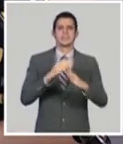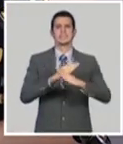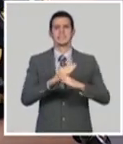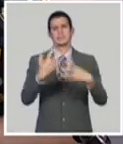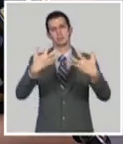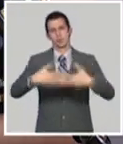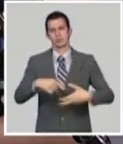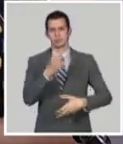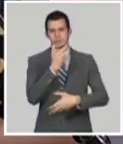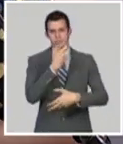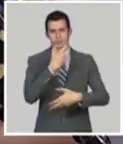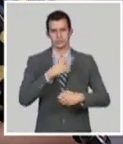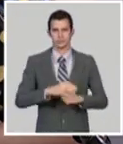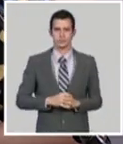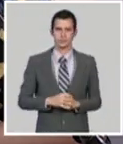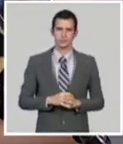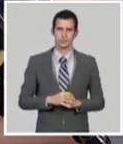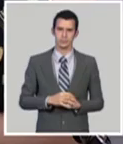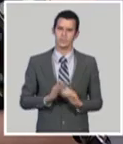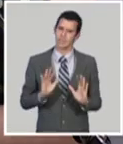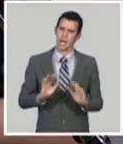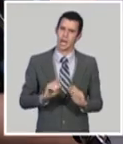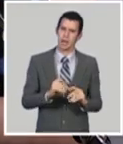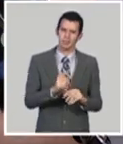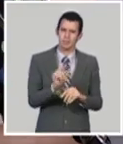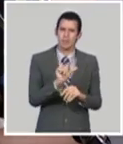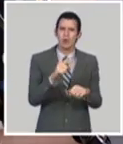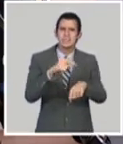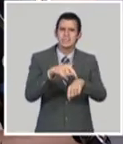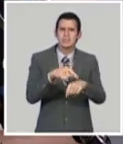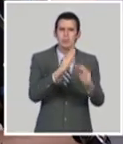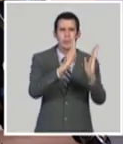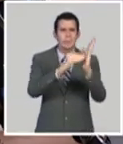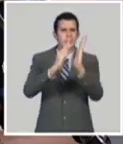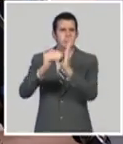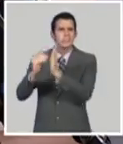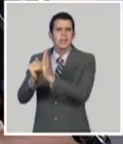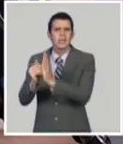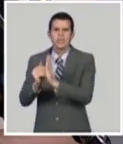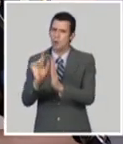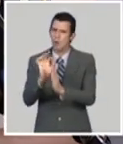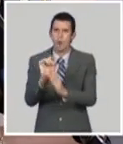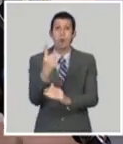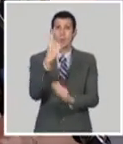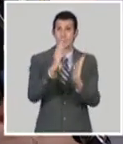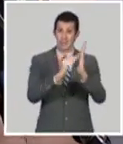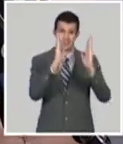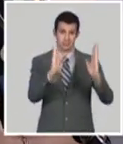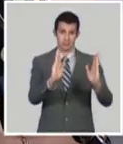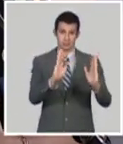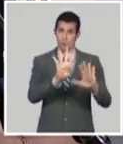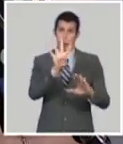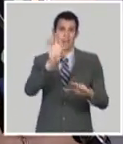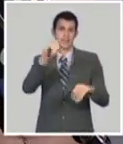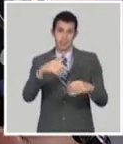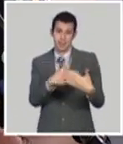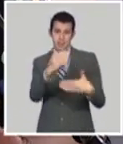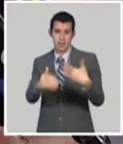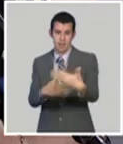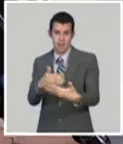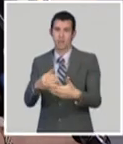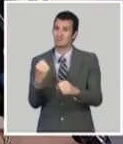los compañeros de salud pública y los compañeros de bio cubas pharma que integra a las empresas